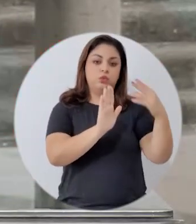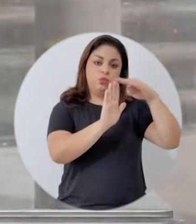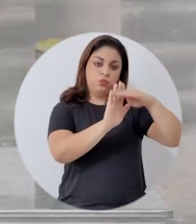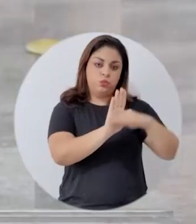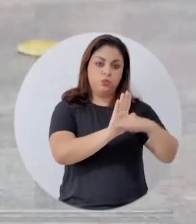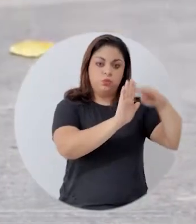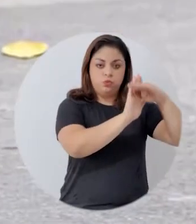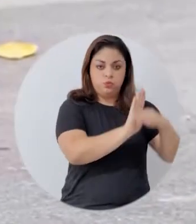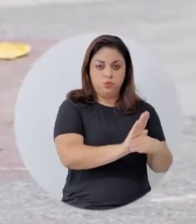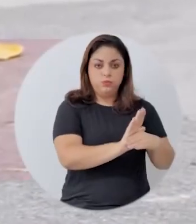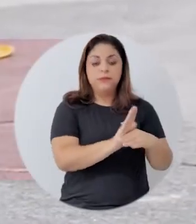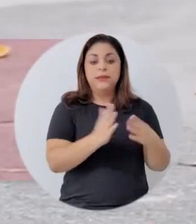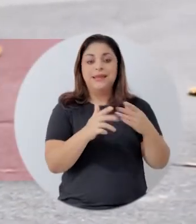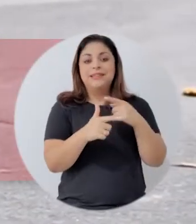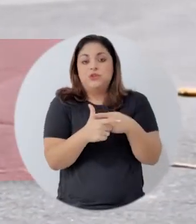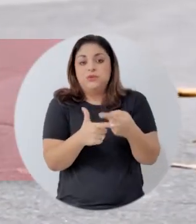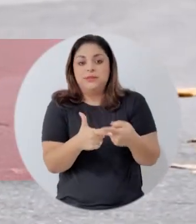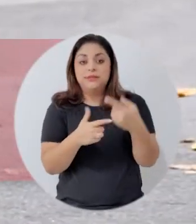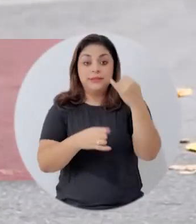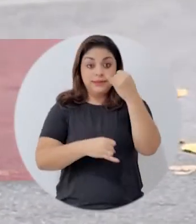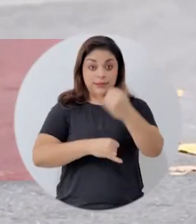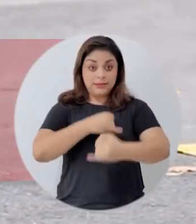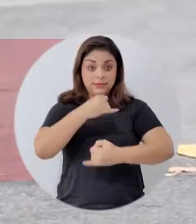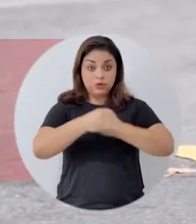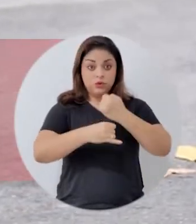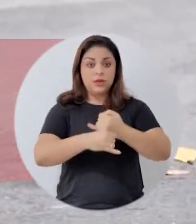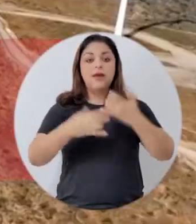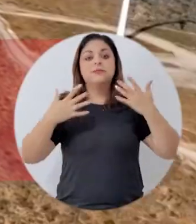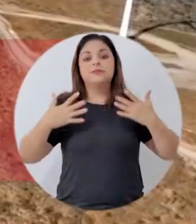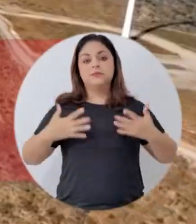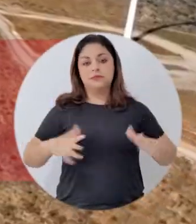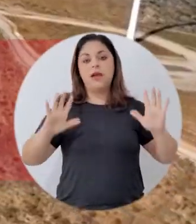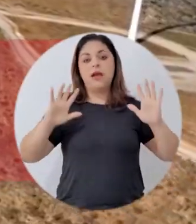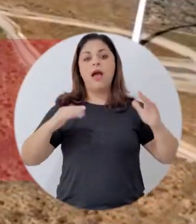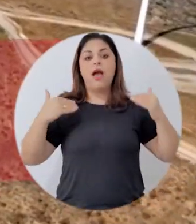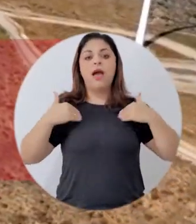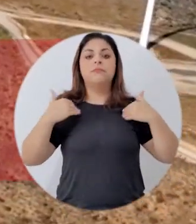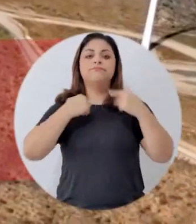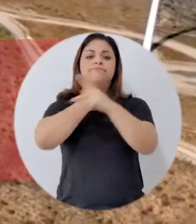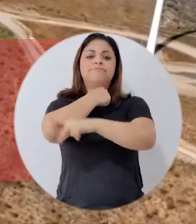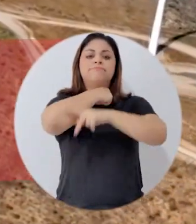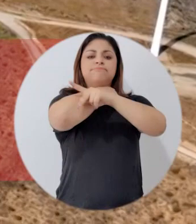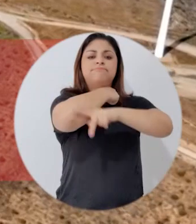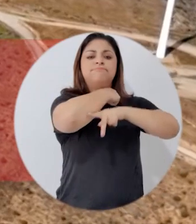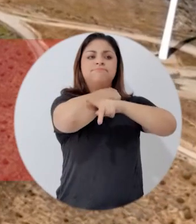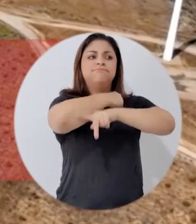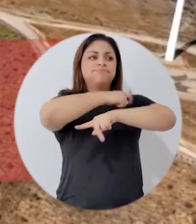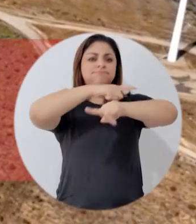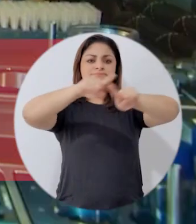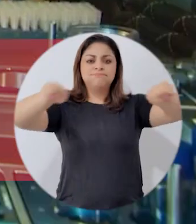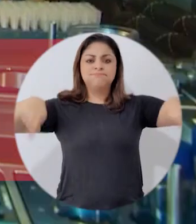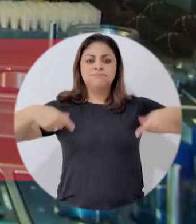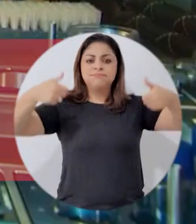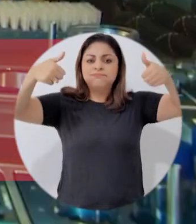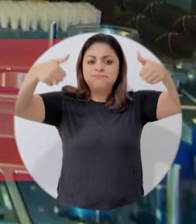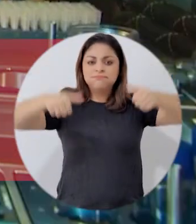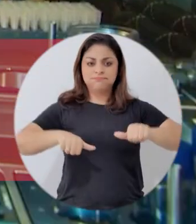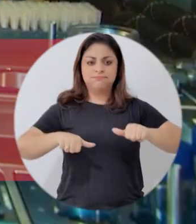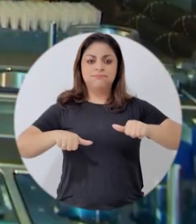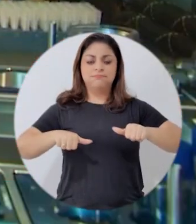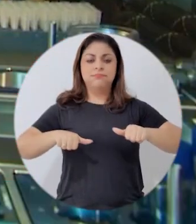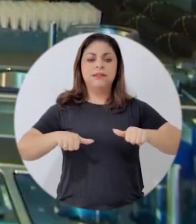nivel internacional los países se han puesto de acuerdo en decir cuáles son esos gases que